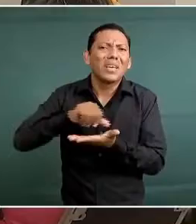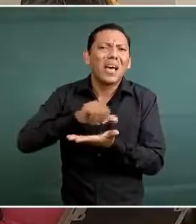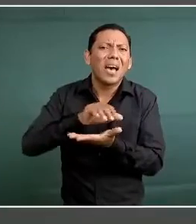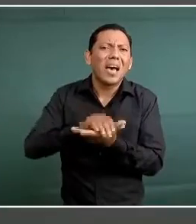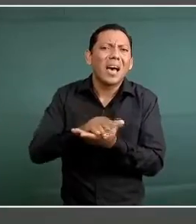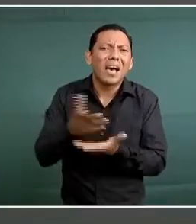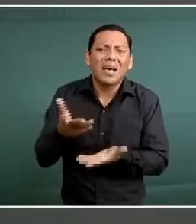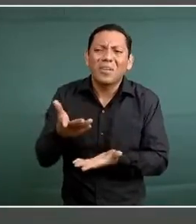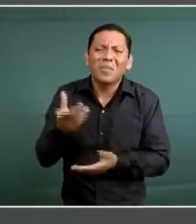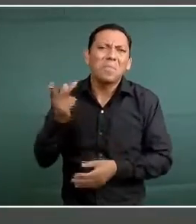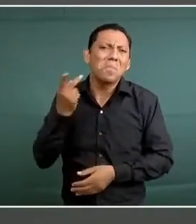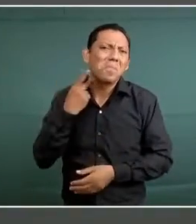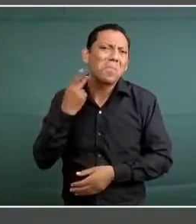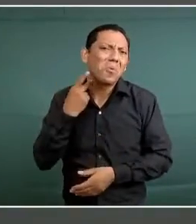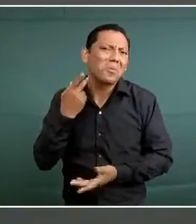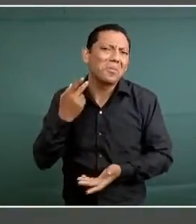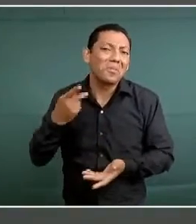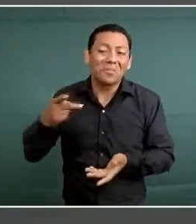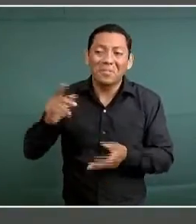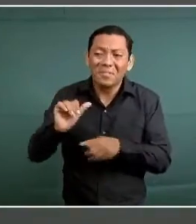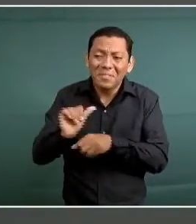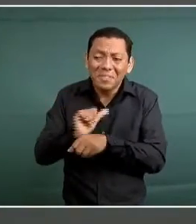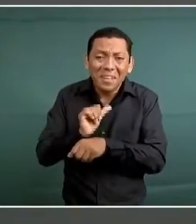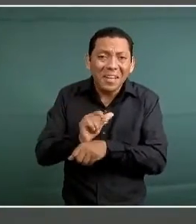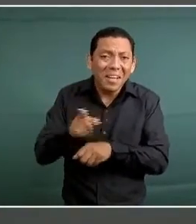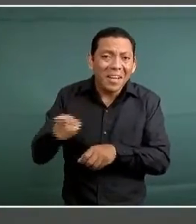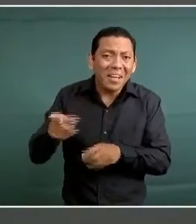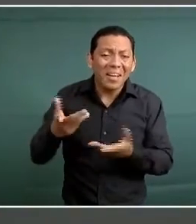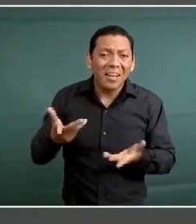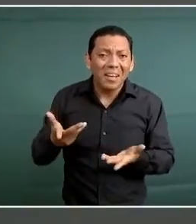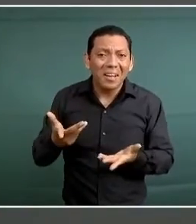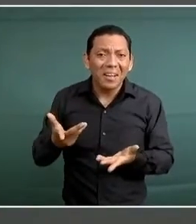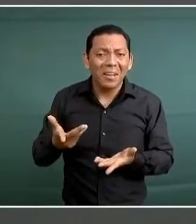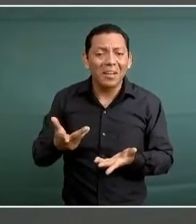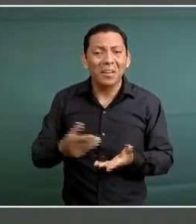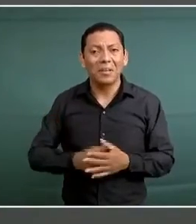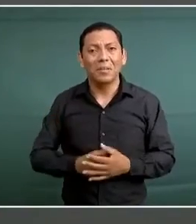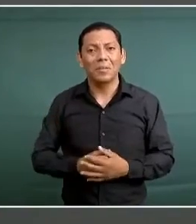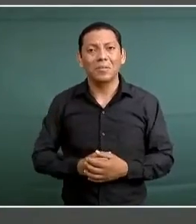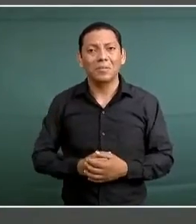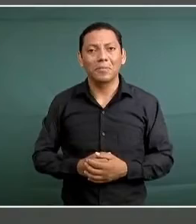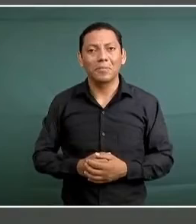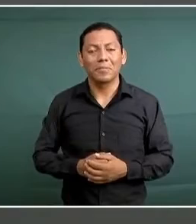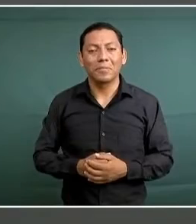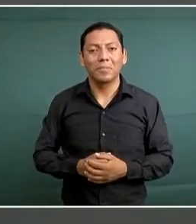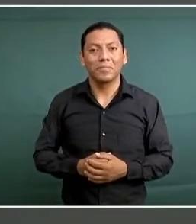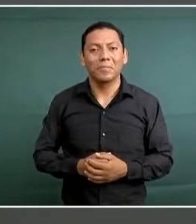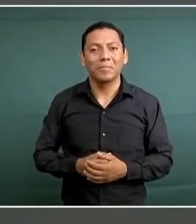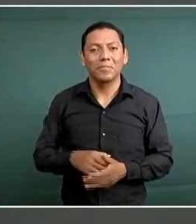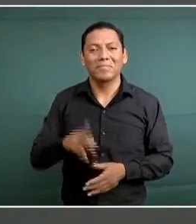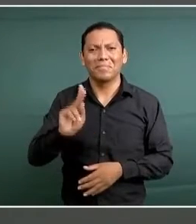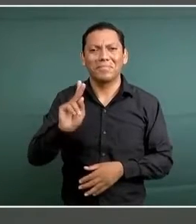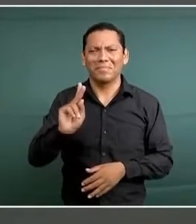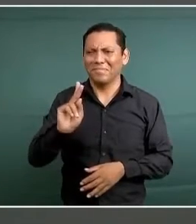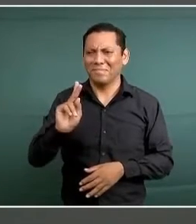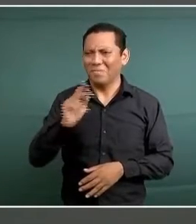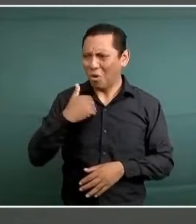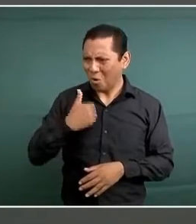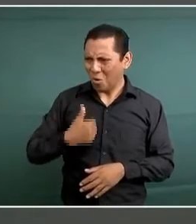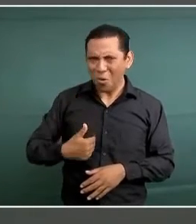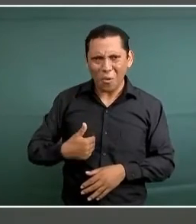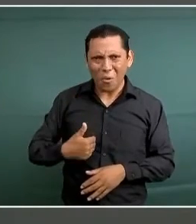este las suburban y me las cargan a mí